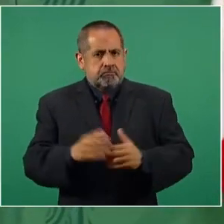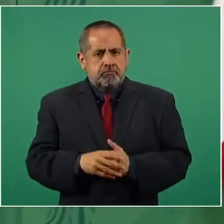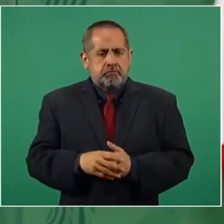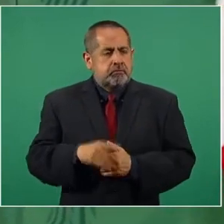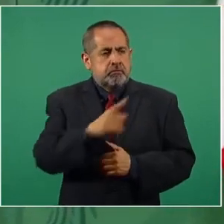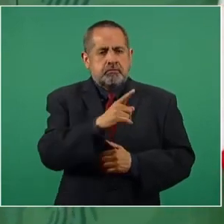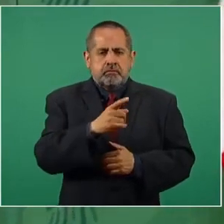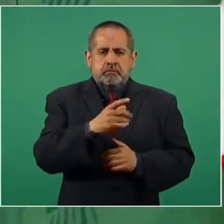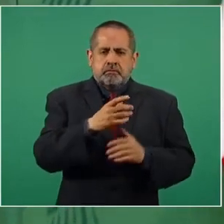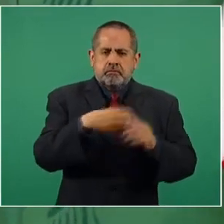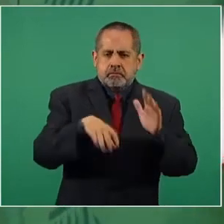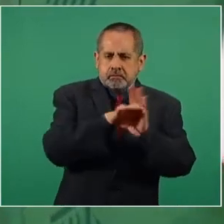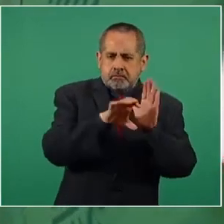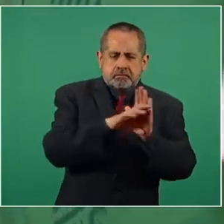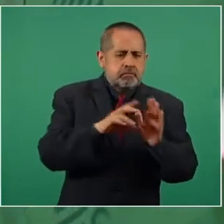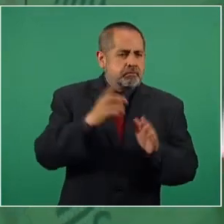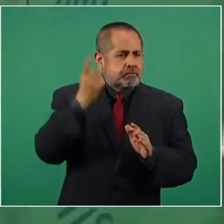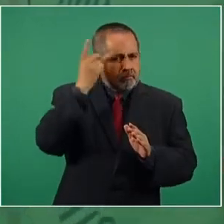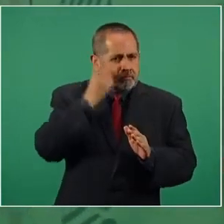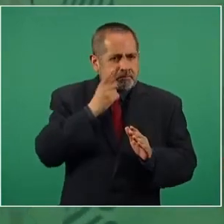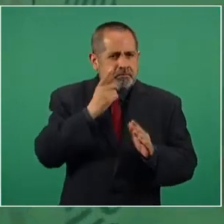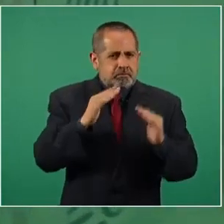unidades habitacionales,